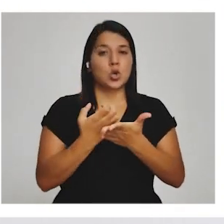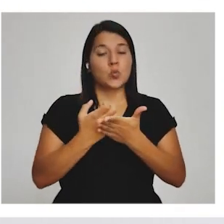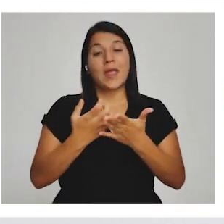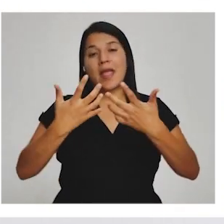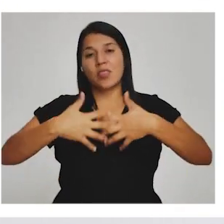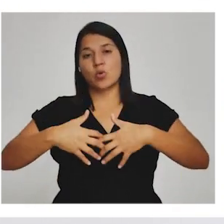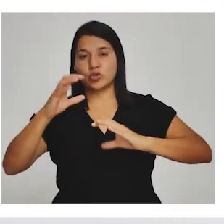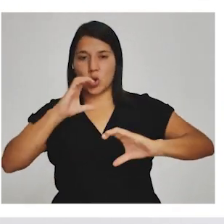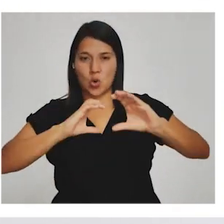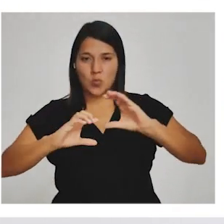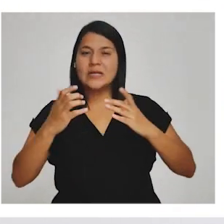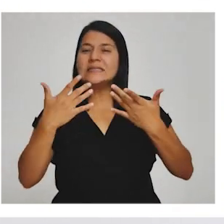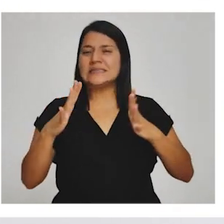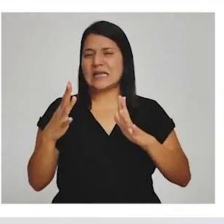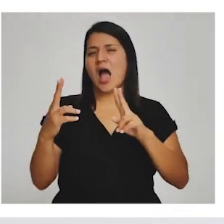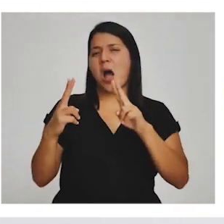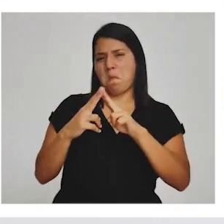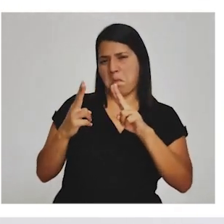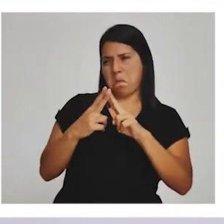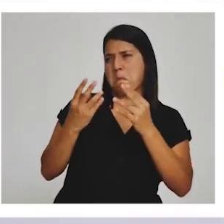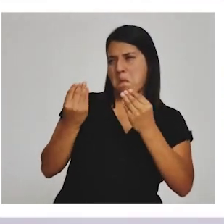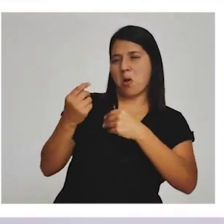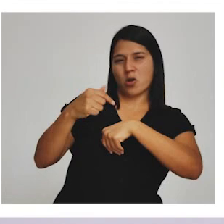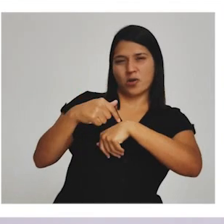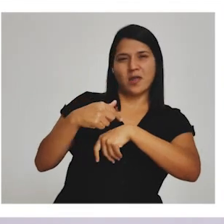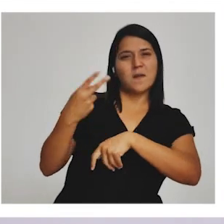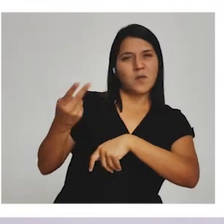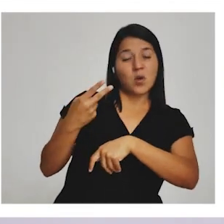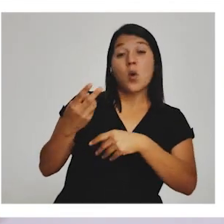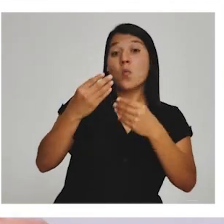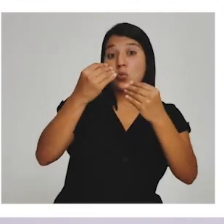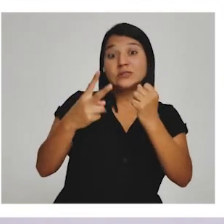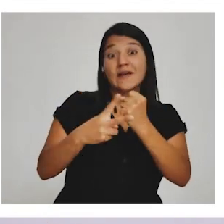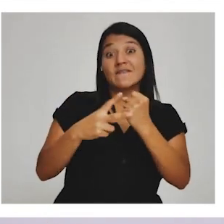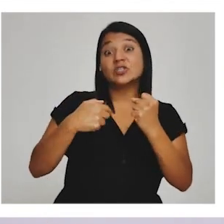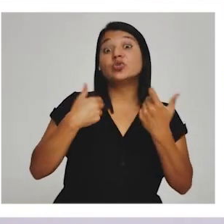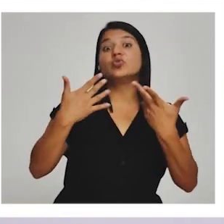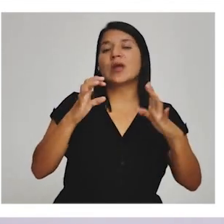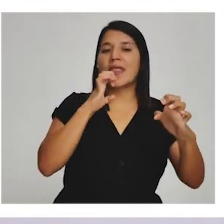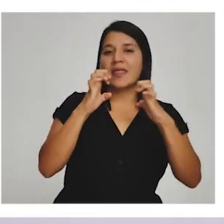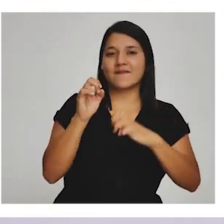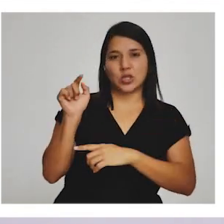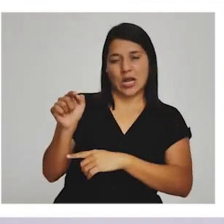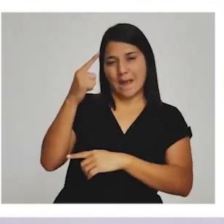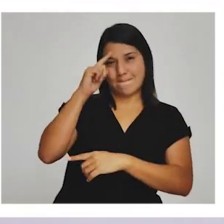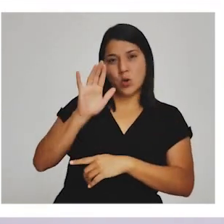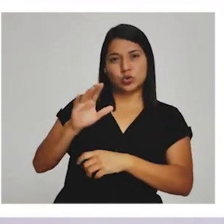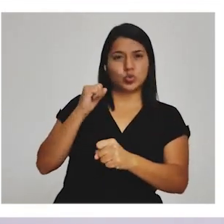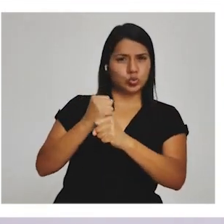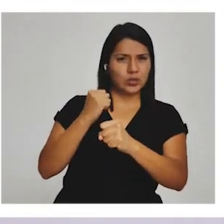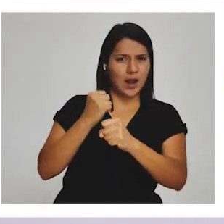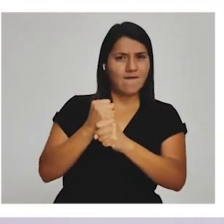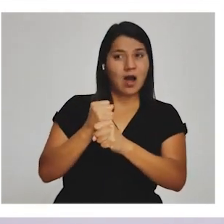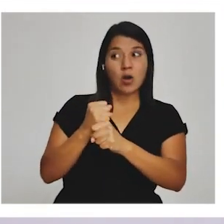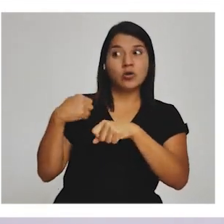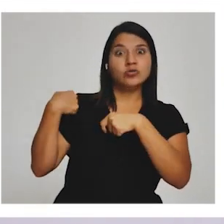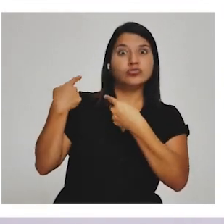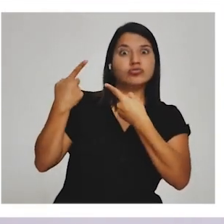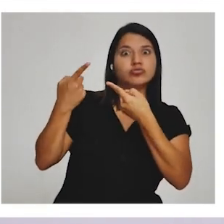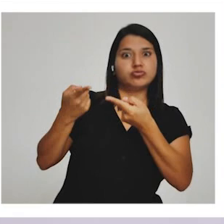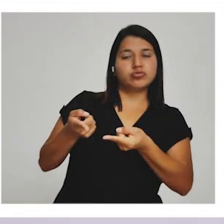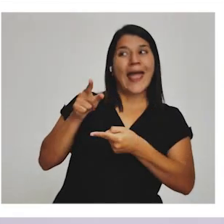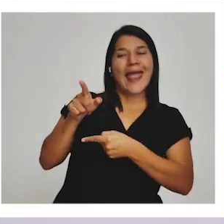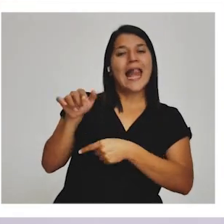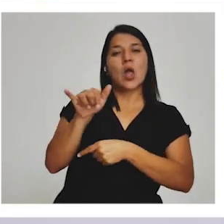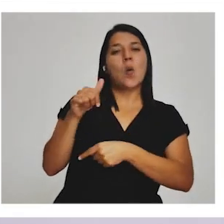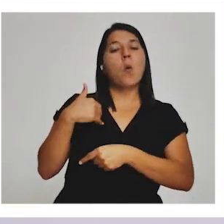data de conocernos y que muchísimas veces lo he entrevistado por ese trabajo que han venido realizando, bueno, en este caso como ministro, de